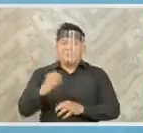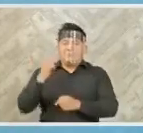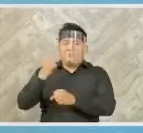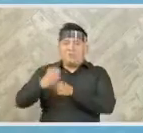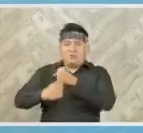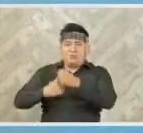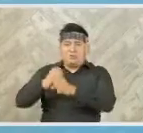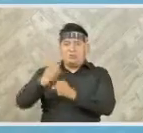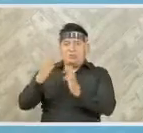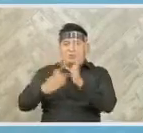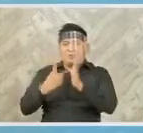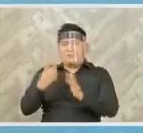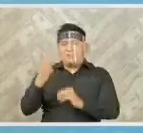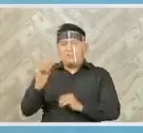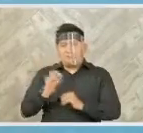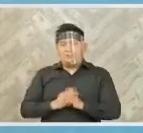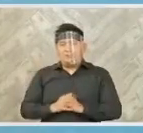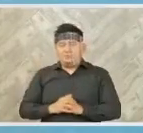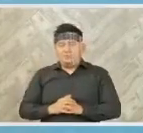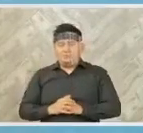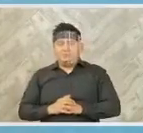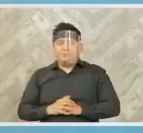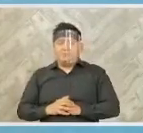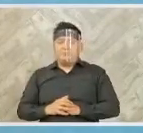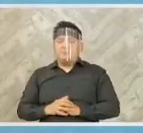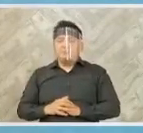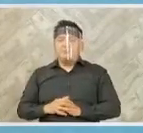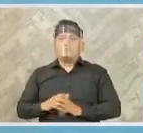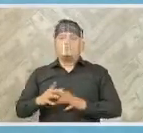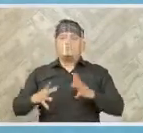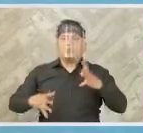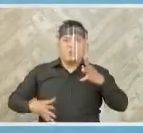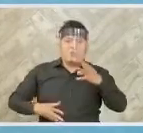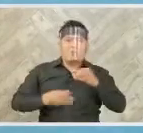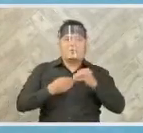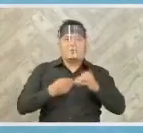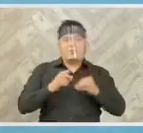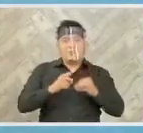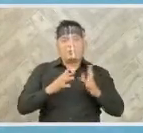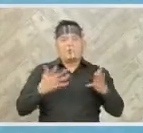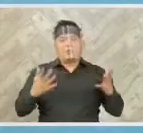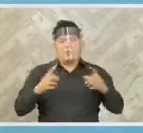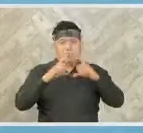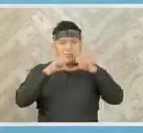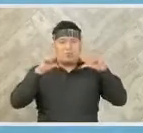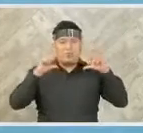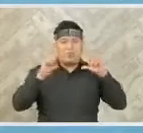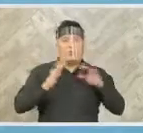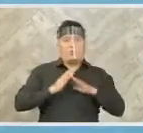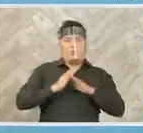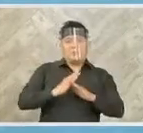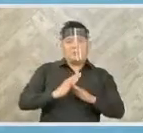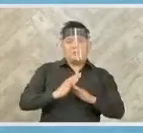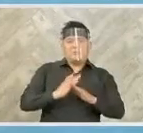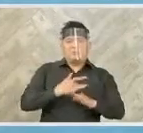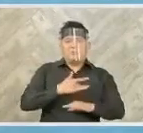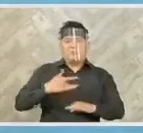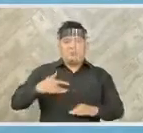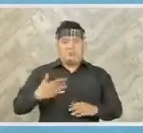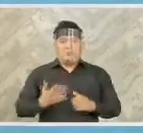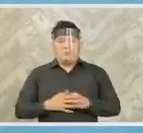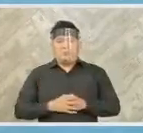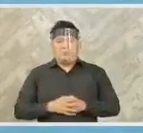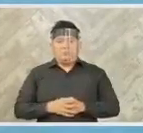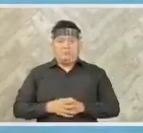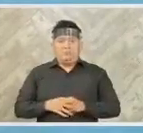anterior imprimirle una nueva variable que era el tema de bioseguridad y en consecuencia a